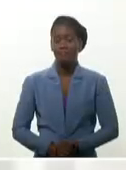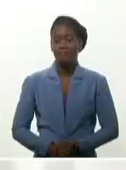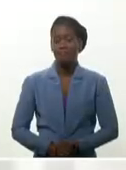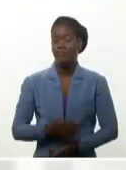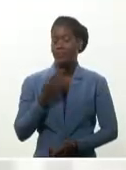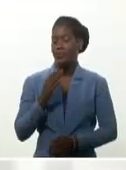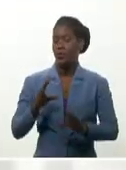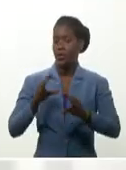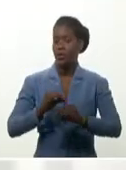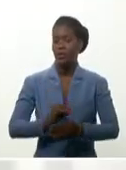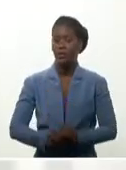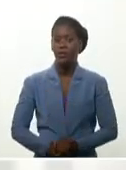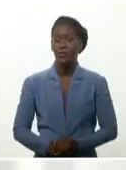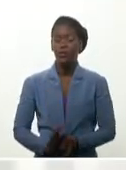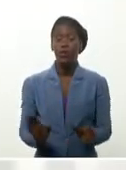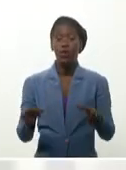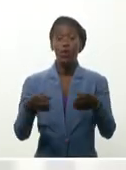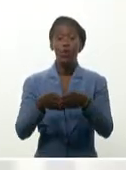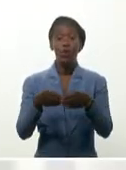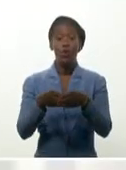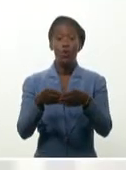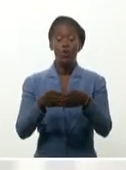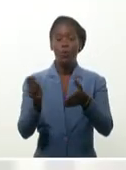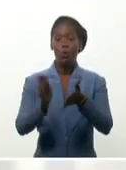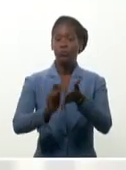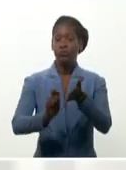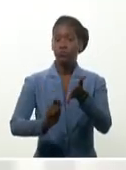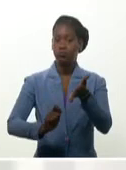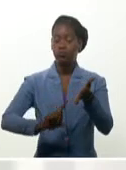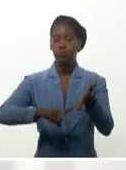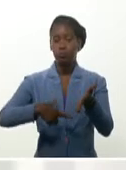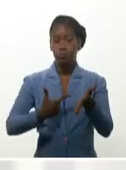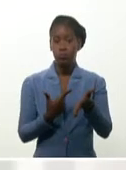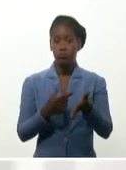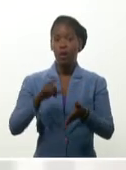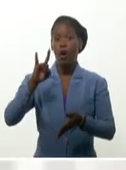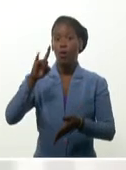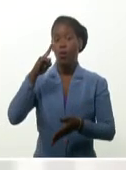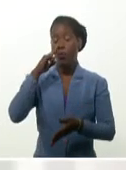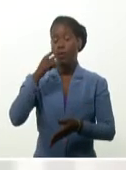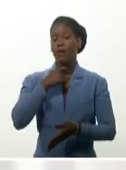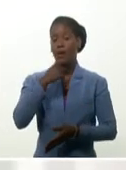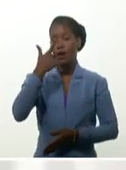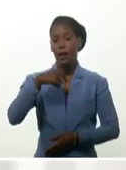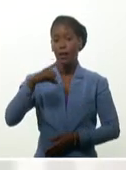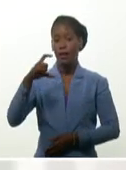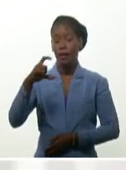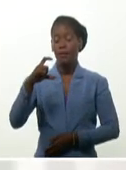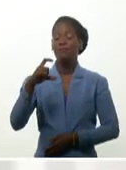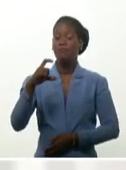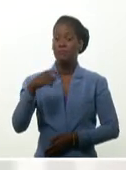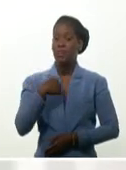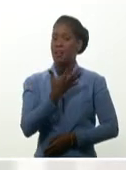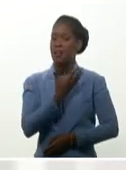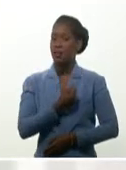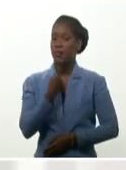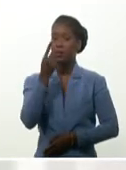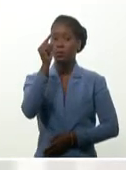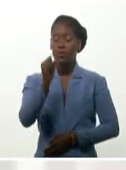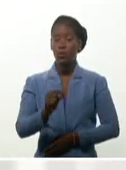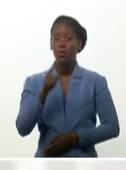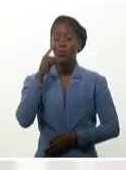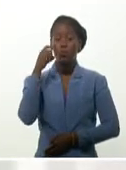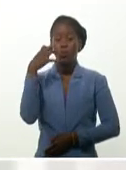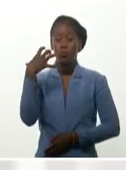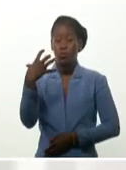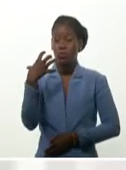Buenas noches. La Unión de Escritores y Artistas de Cuba informa con profundo pesar que falleció el destacado artista de la plástica y poeta Rolando de Oraa,